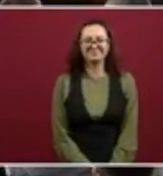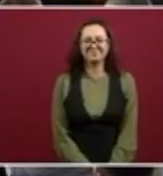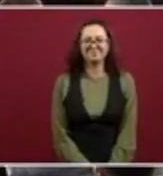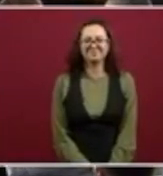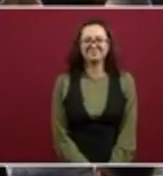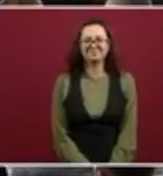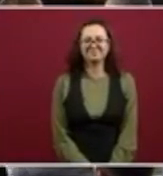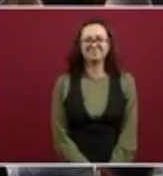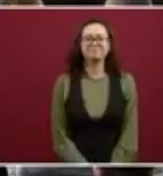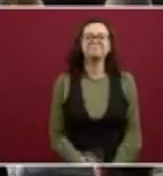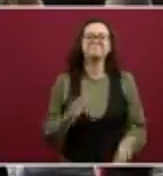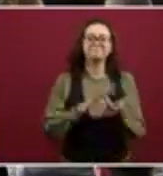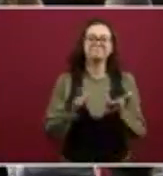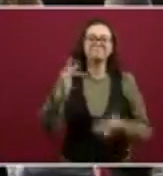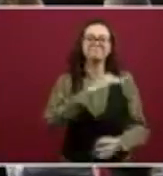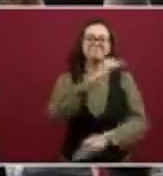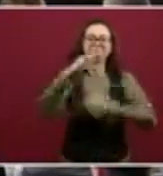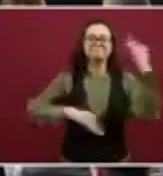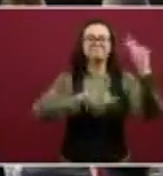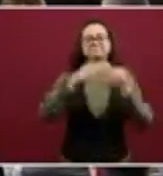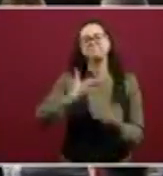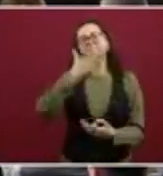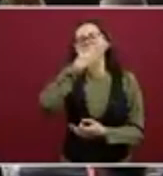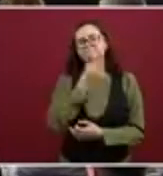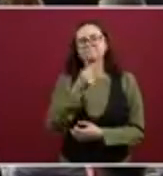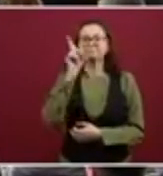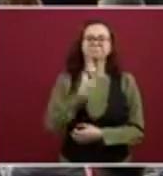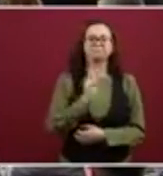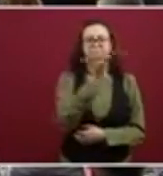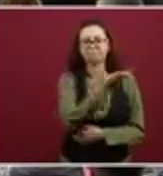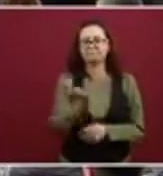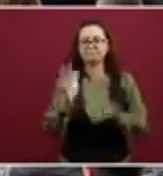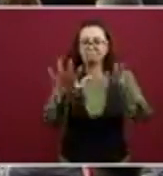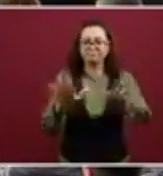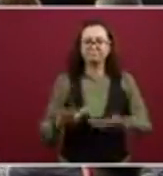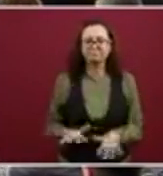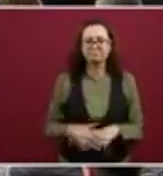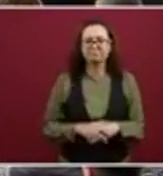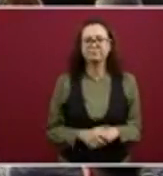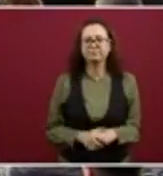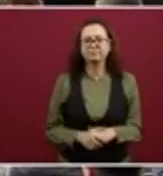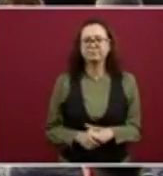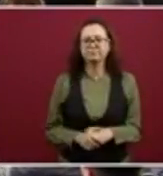Agradecerles a todas, a todos, su presencia.